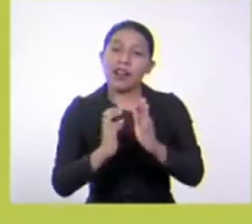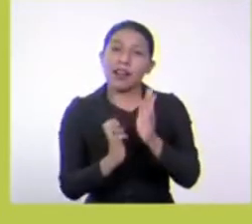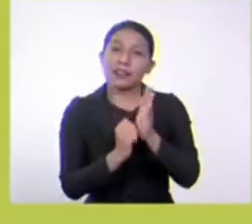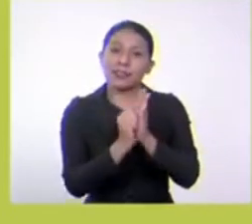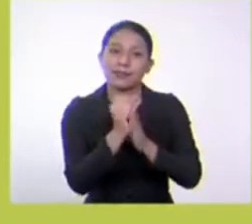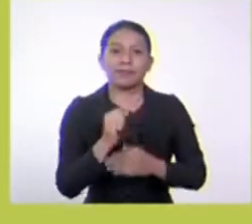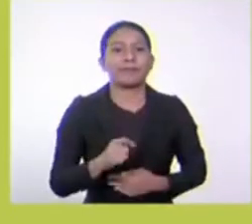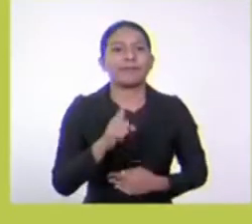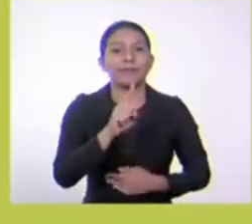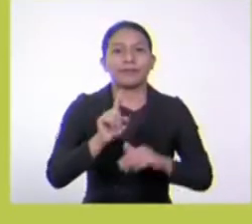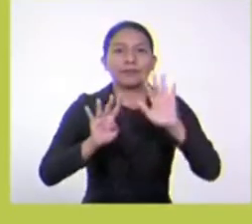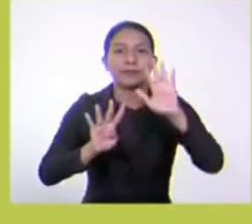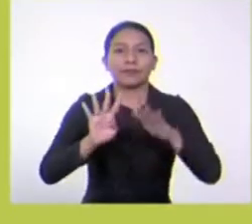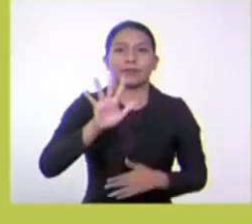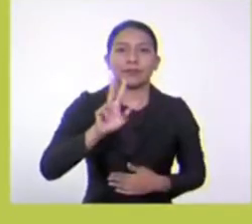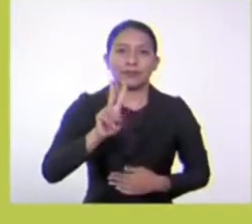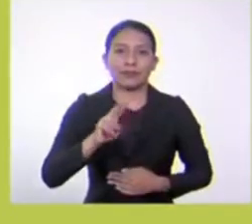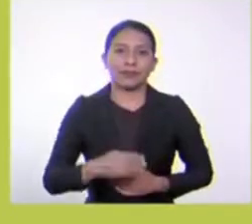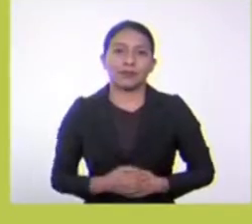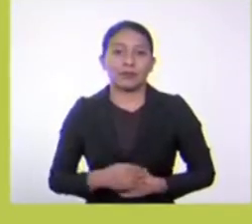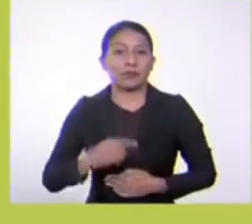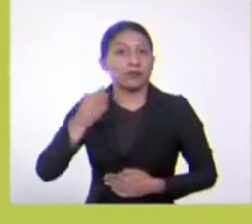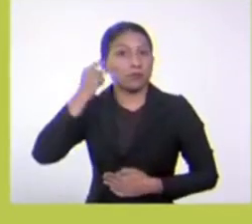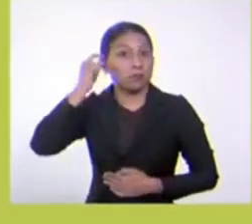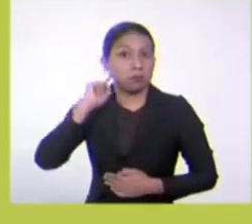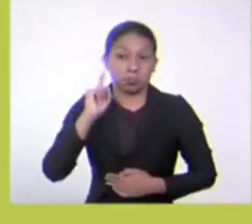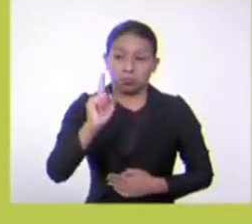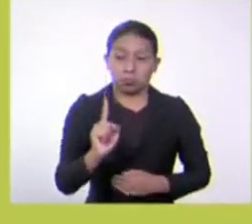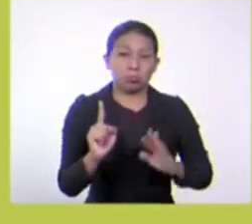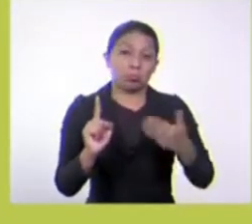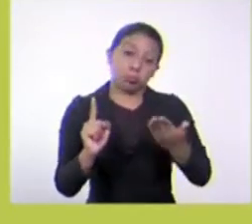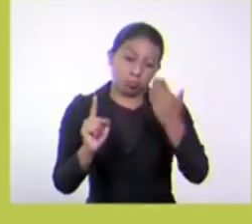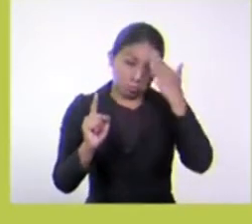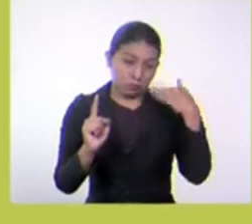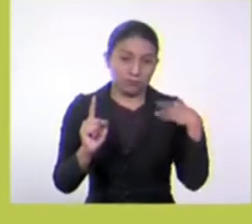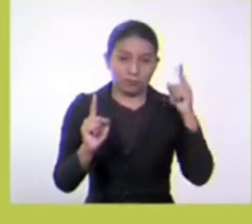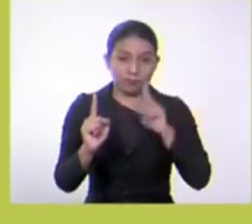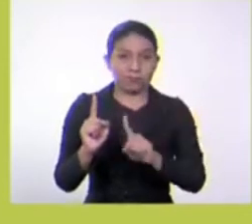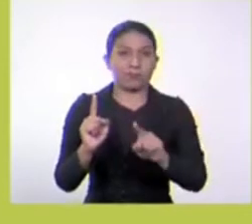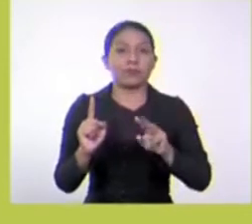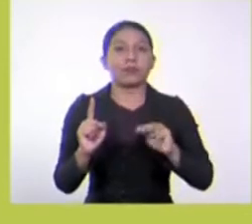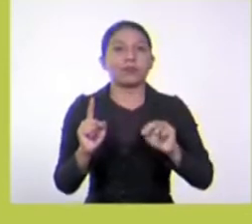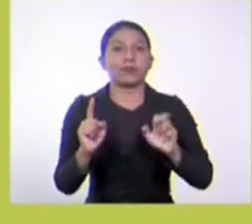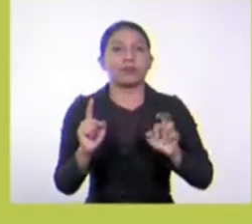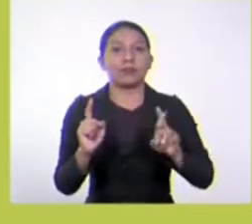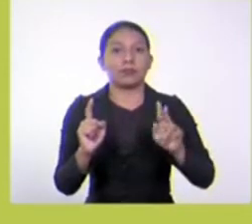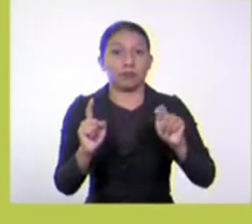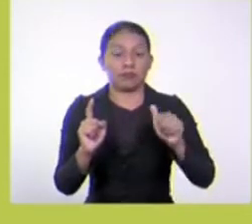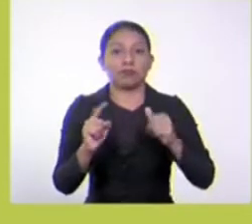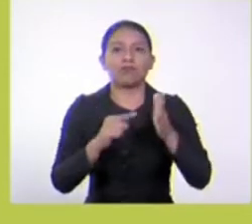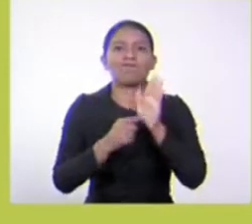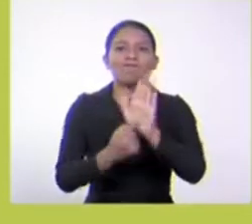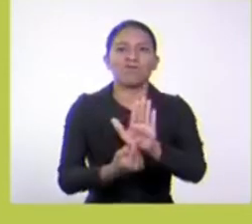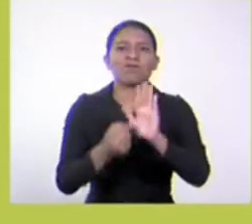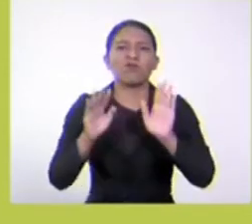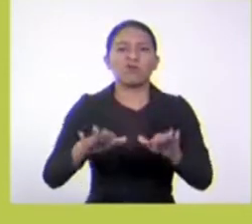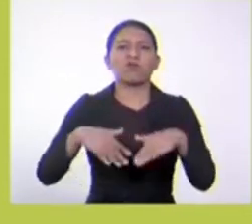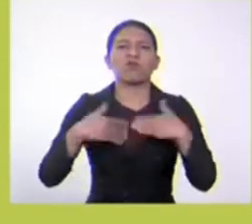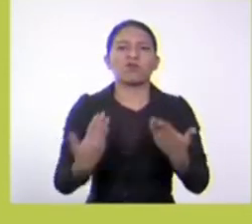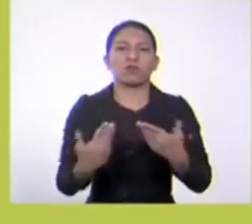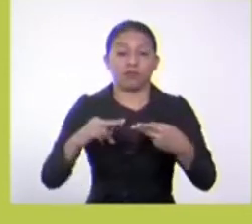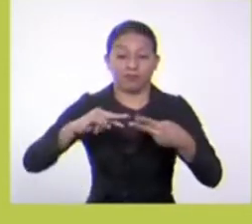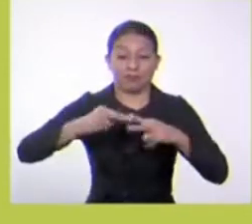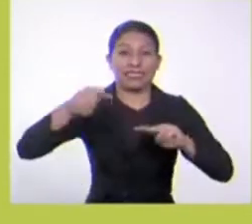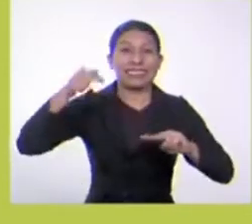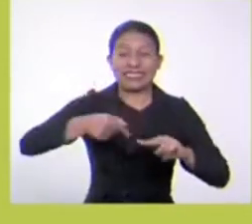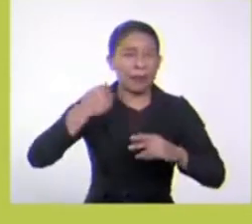En 1952, Hershey y su asistente Martha Chase demostraron que el ADN es el material genético.